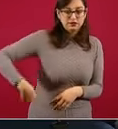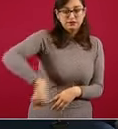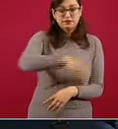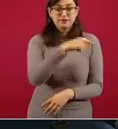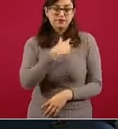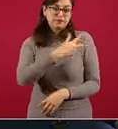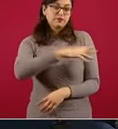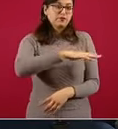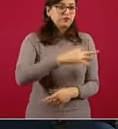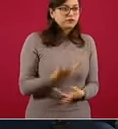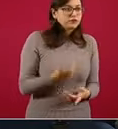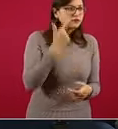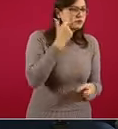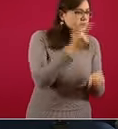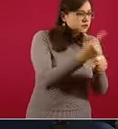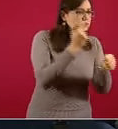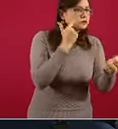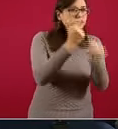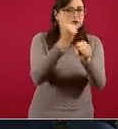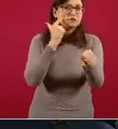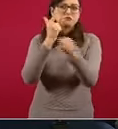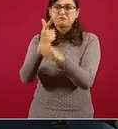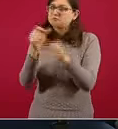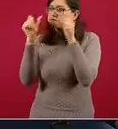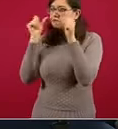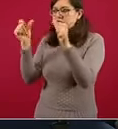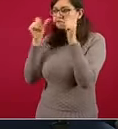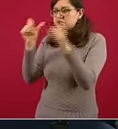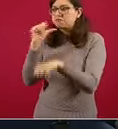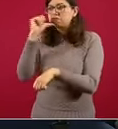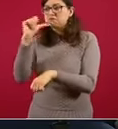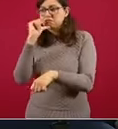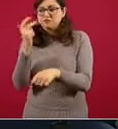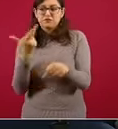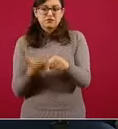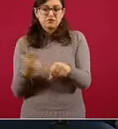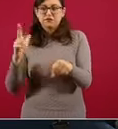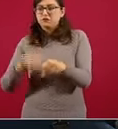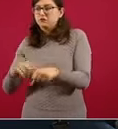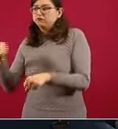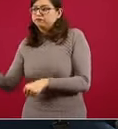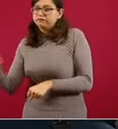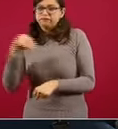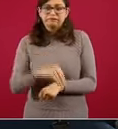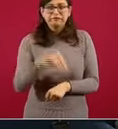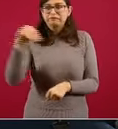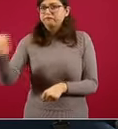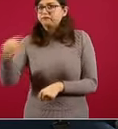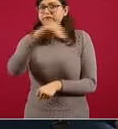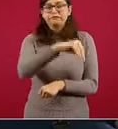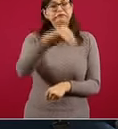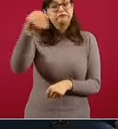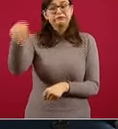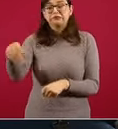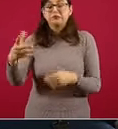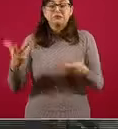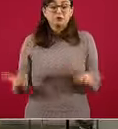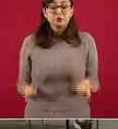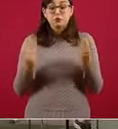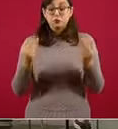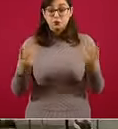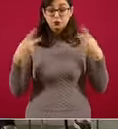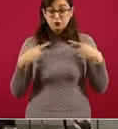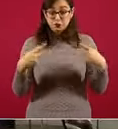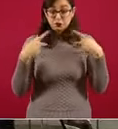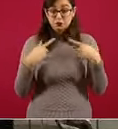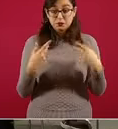Hemos visto que no los atienden y los están enviando de un hospital a otro, siendo o no derechohabientes, y mucha gente se está